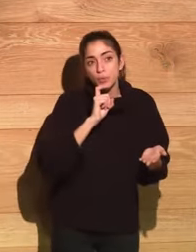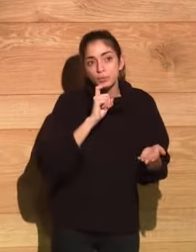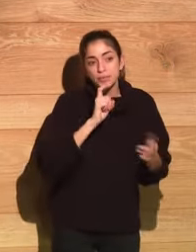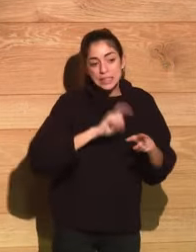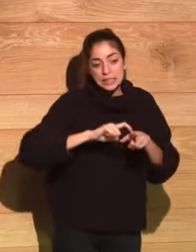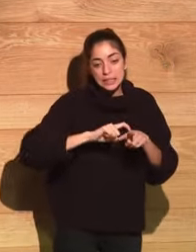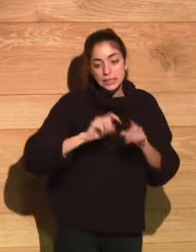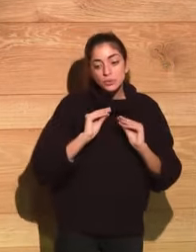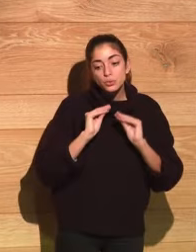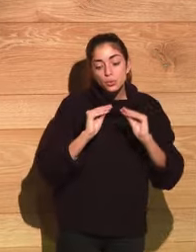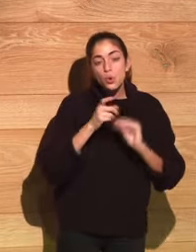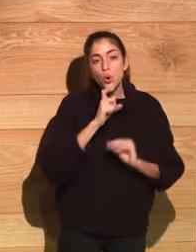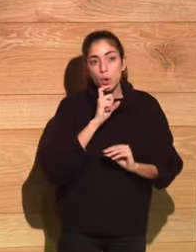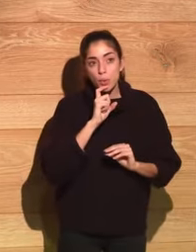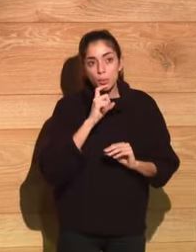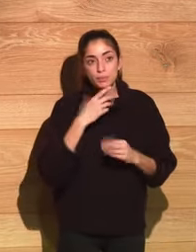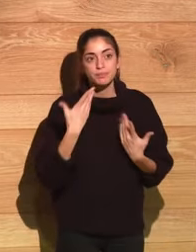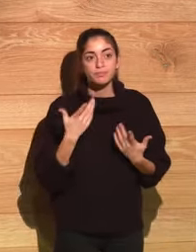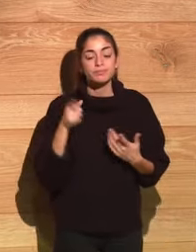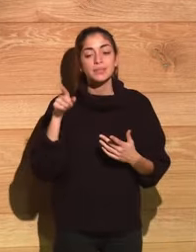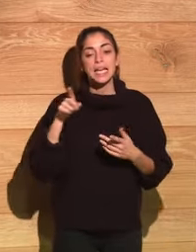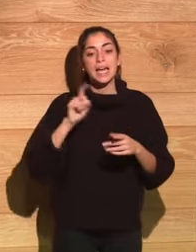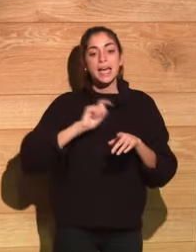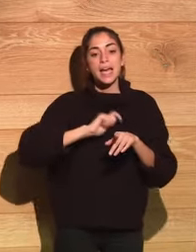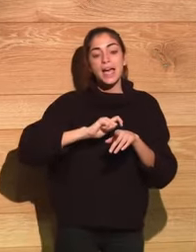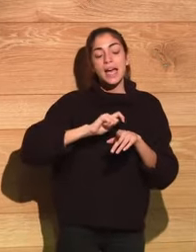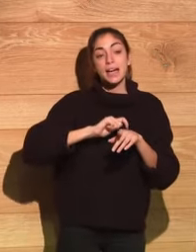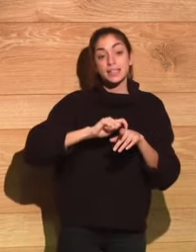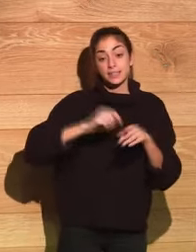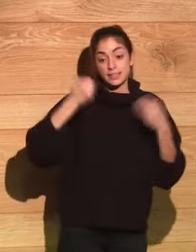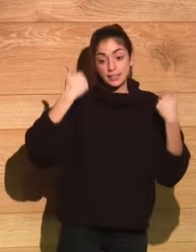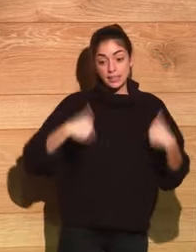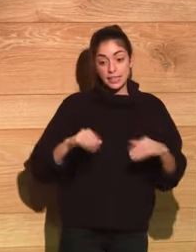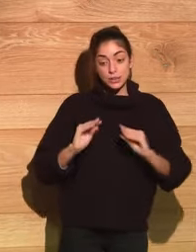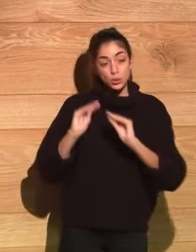Bueno, era una mujer cuyo carácter era más bien